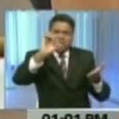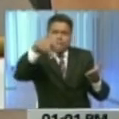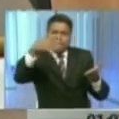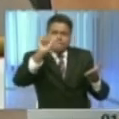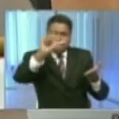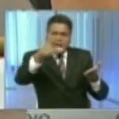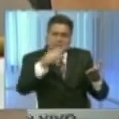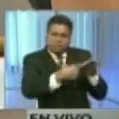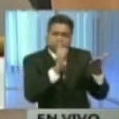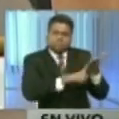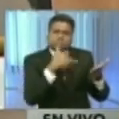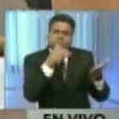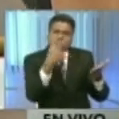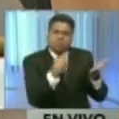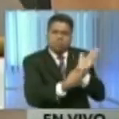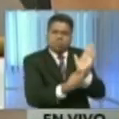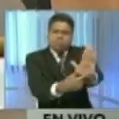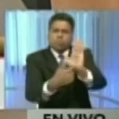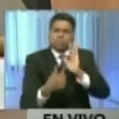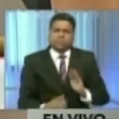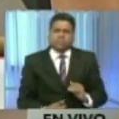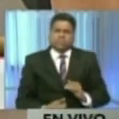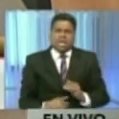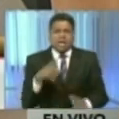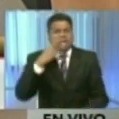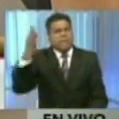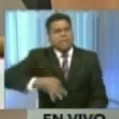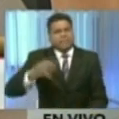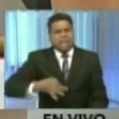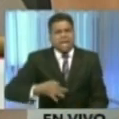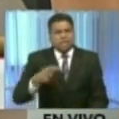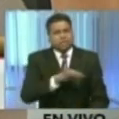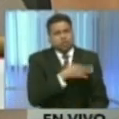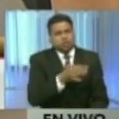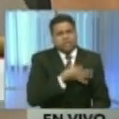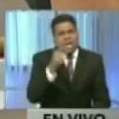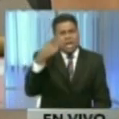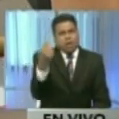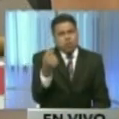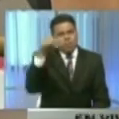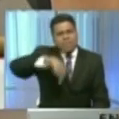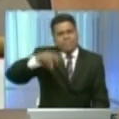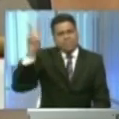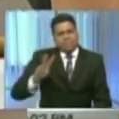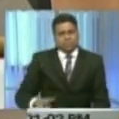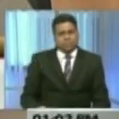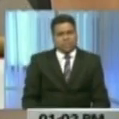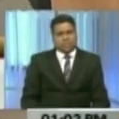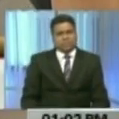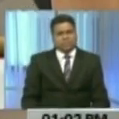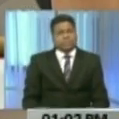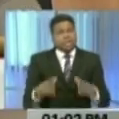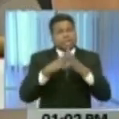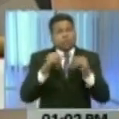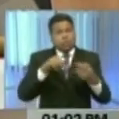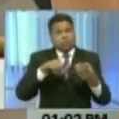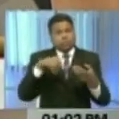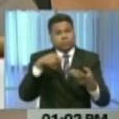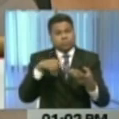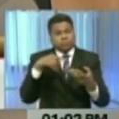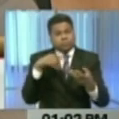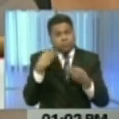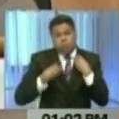Allí está la realidad socioeconómica de Venezuela. Y el pueblo de Venezuela está atravesando ahorita unas dificultades